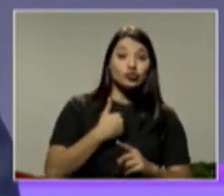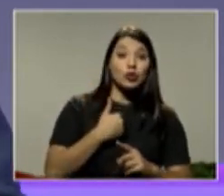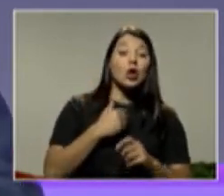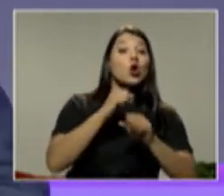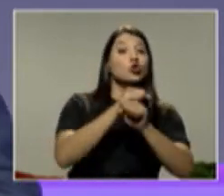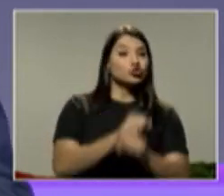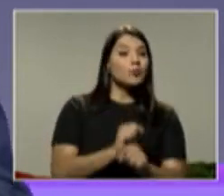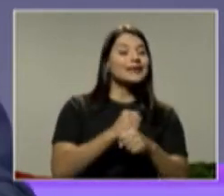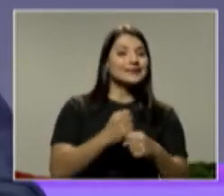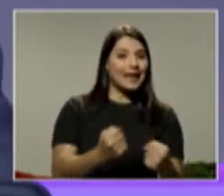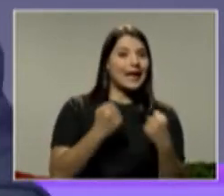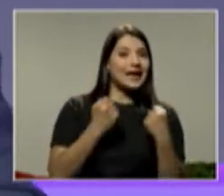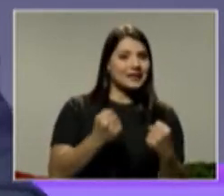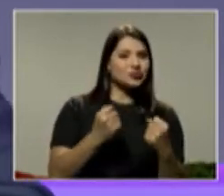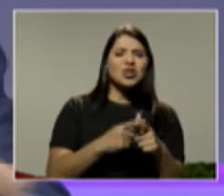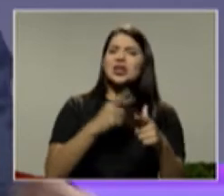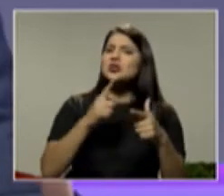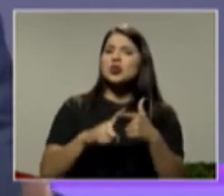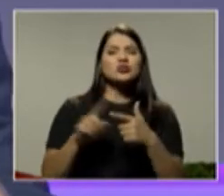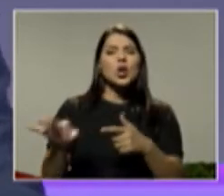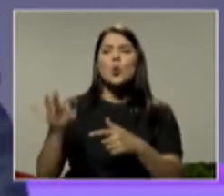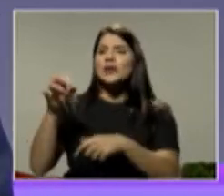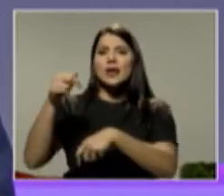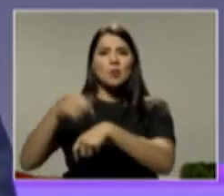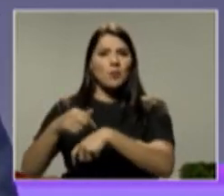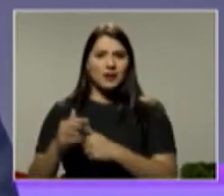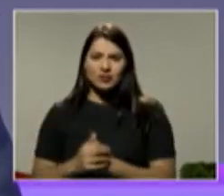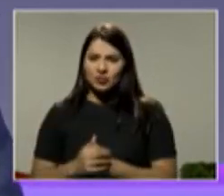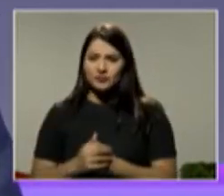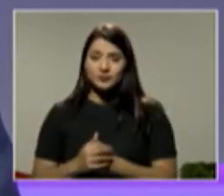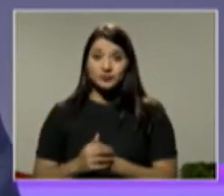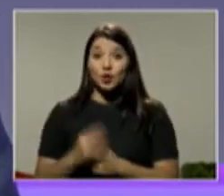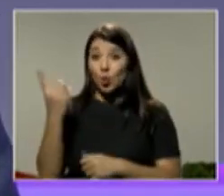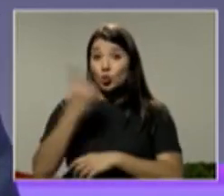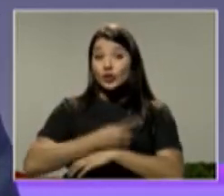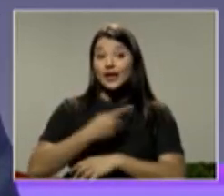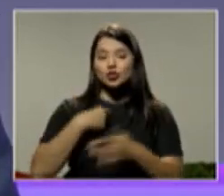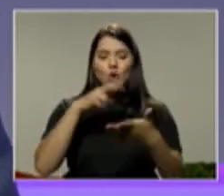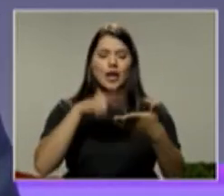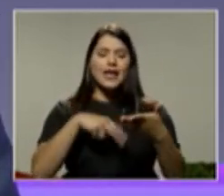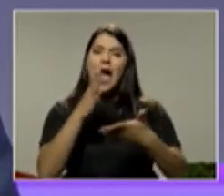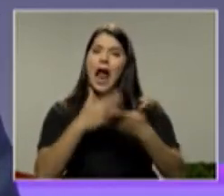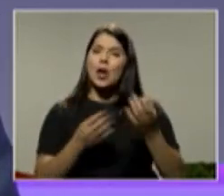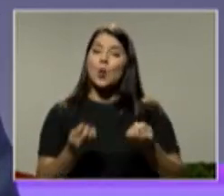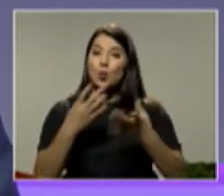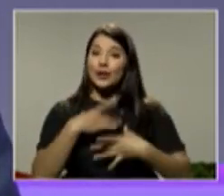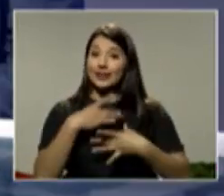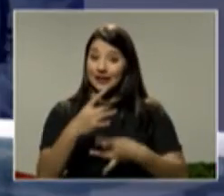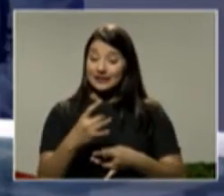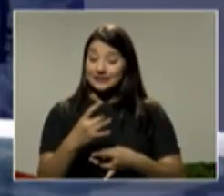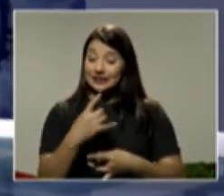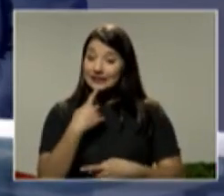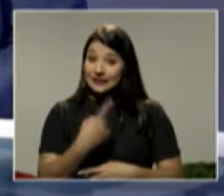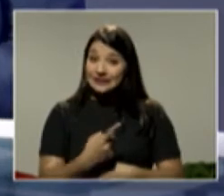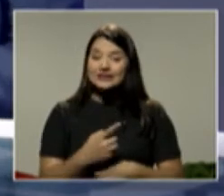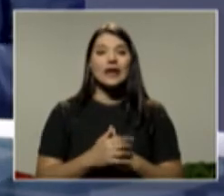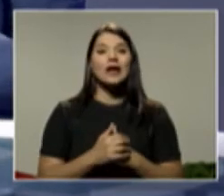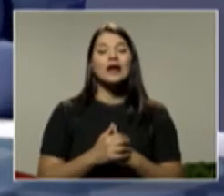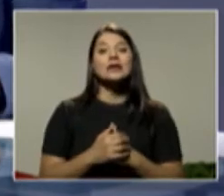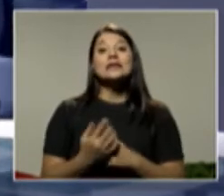muchas veces decimos, no hay tiempo, no puedo llevar al niño. Un día eso leí algo muy interesante, y es que el llevar a